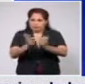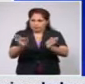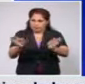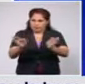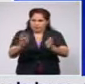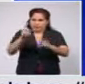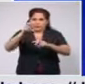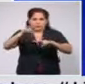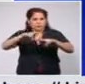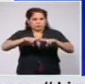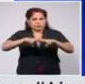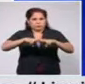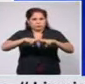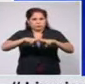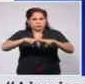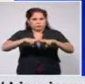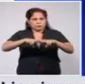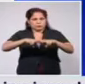Centro Habana,